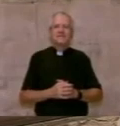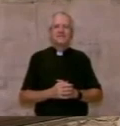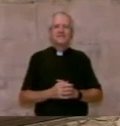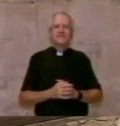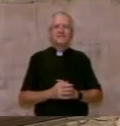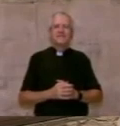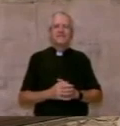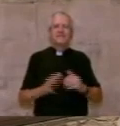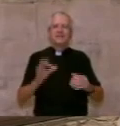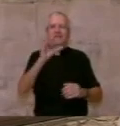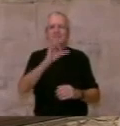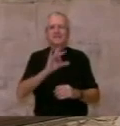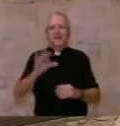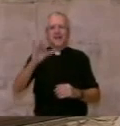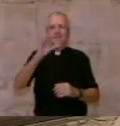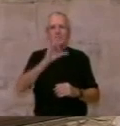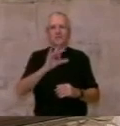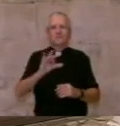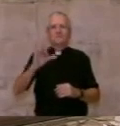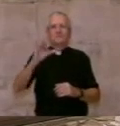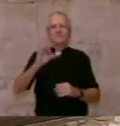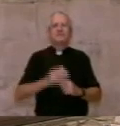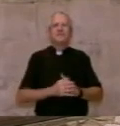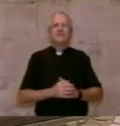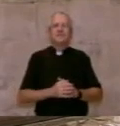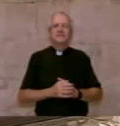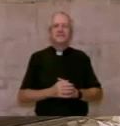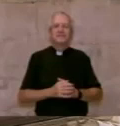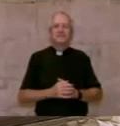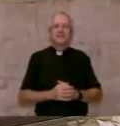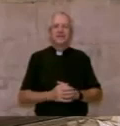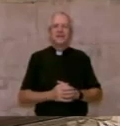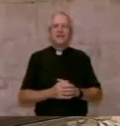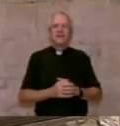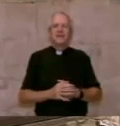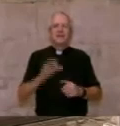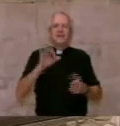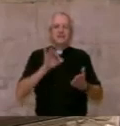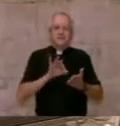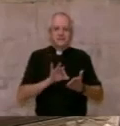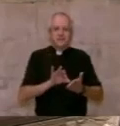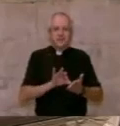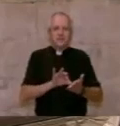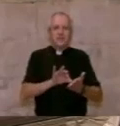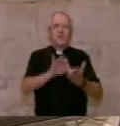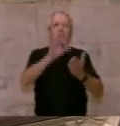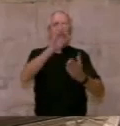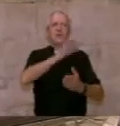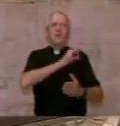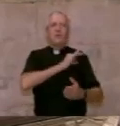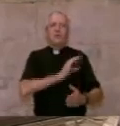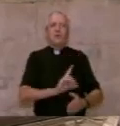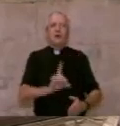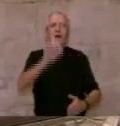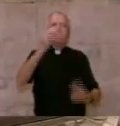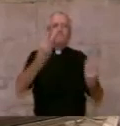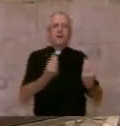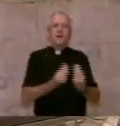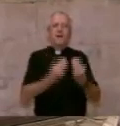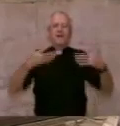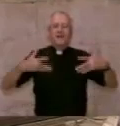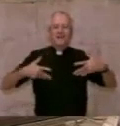El Salmo responsorial. Es justo el Salmo 99. Servid al Señor con